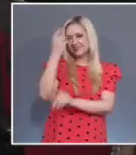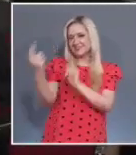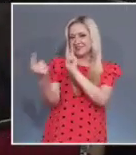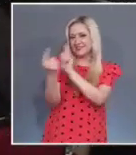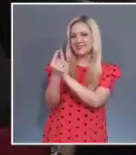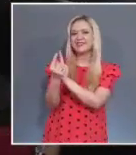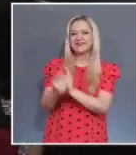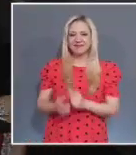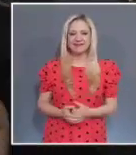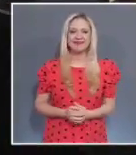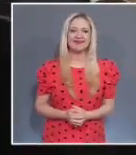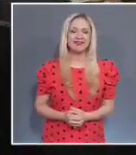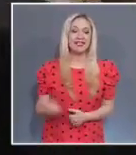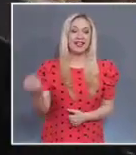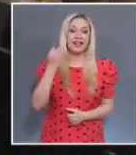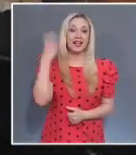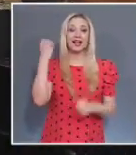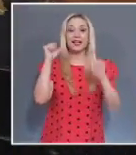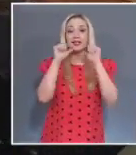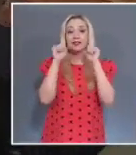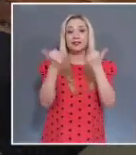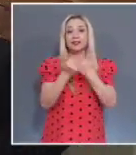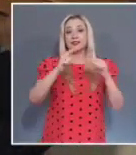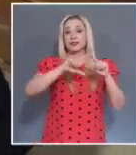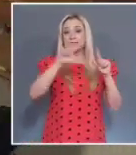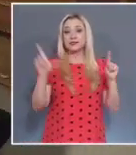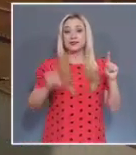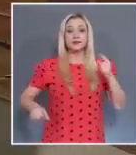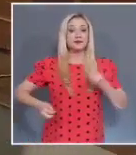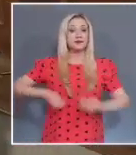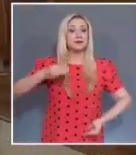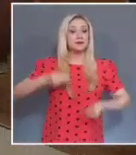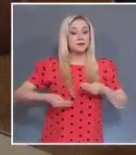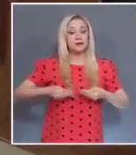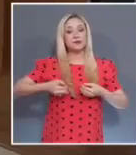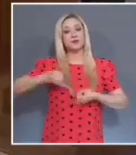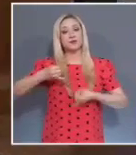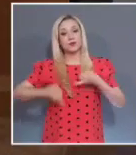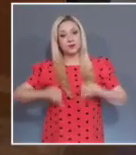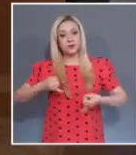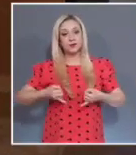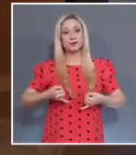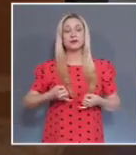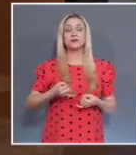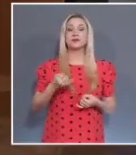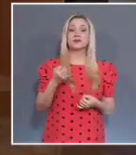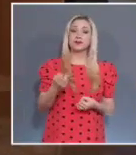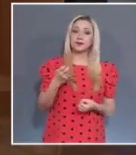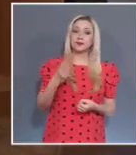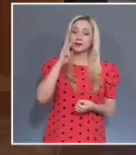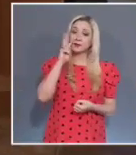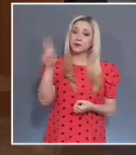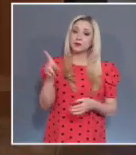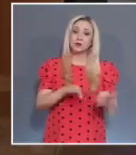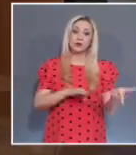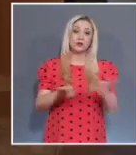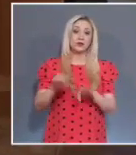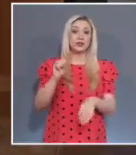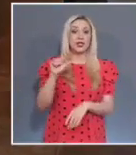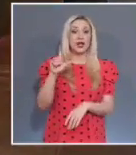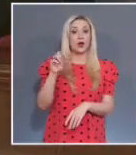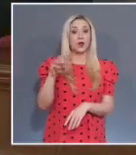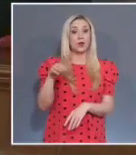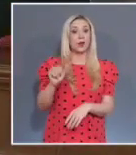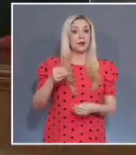organizó la Asociación Nacional de Magistrados de Circuito y Jueces de Distrito, se destacó la labor del magistrado Saloma Vera como juez de